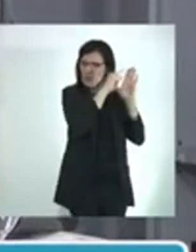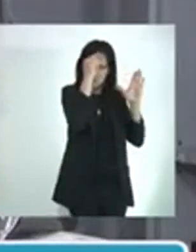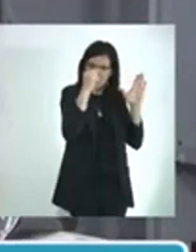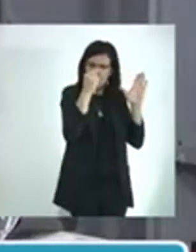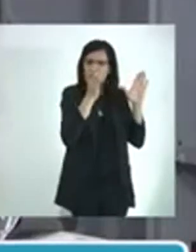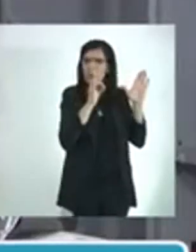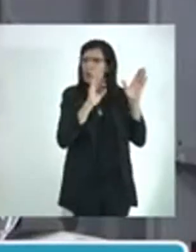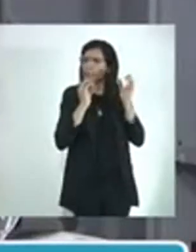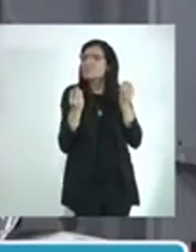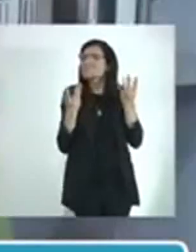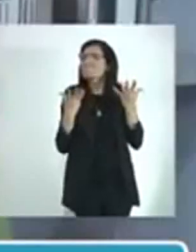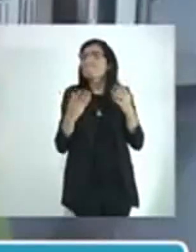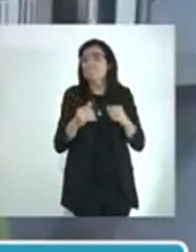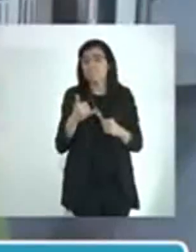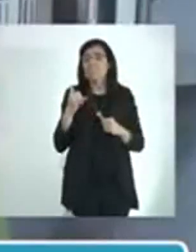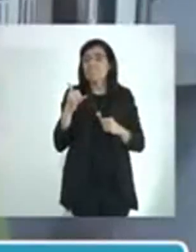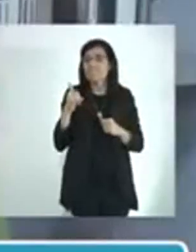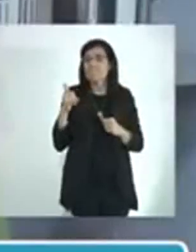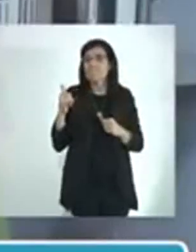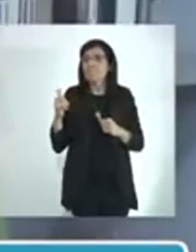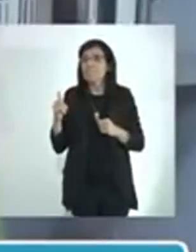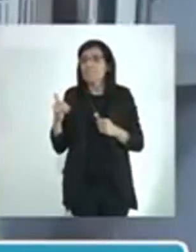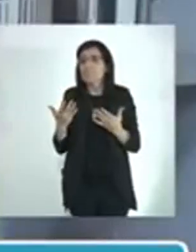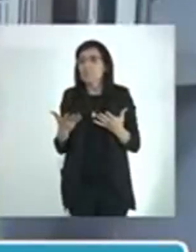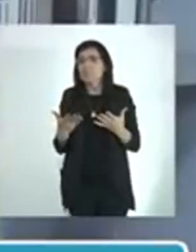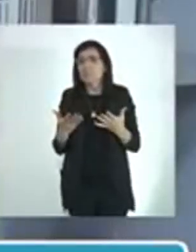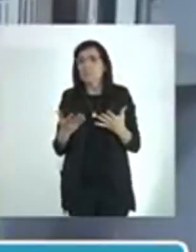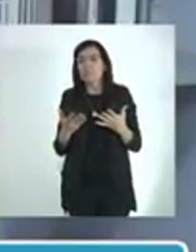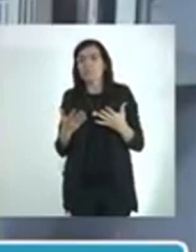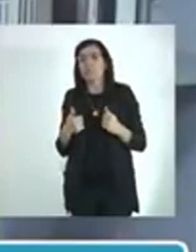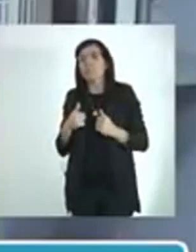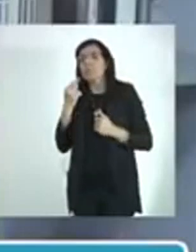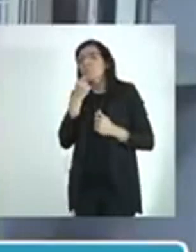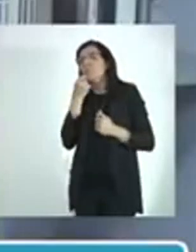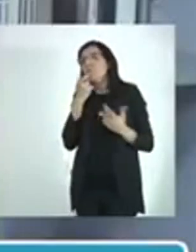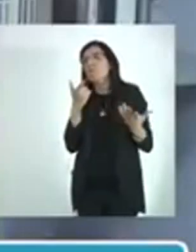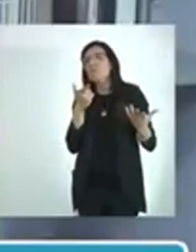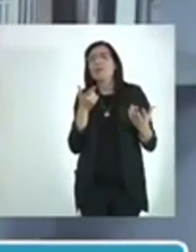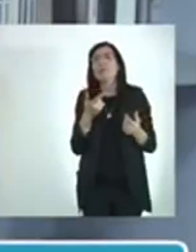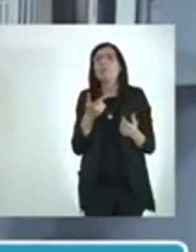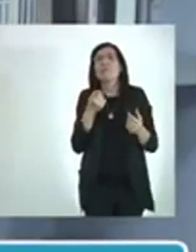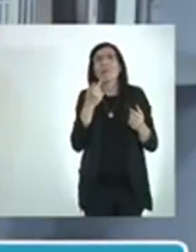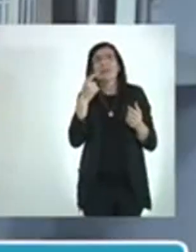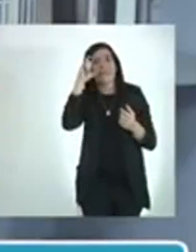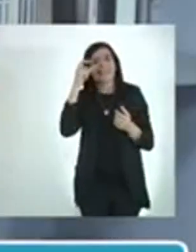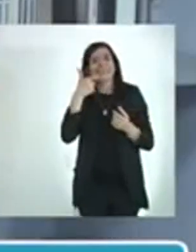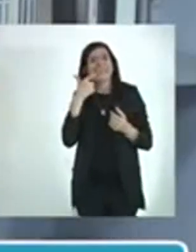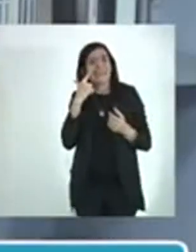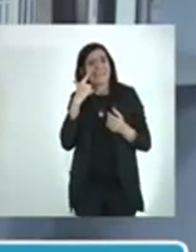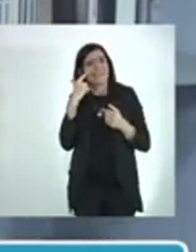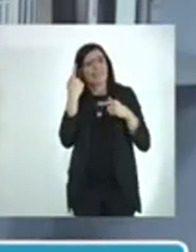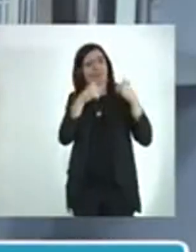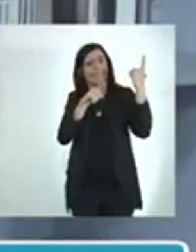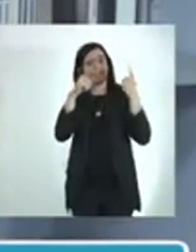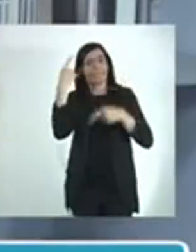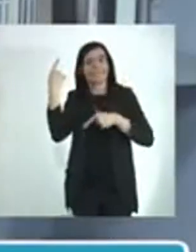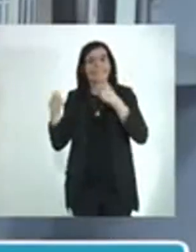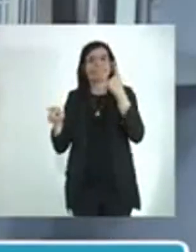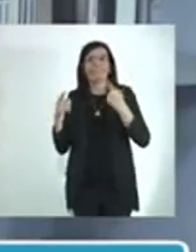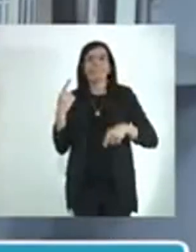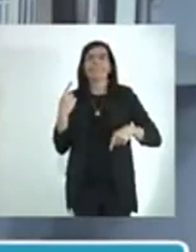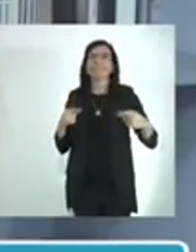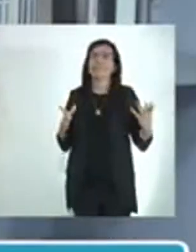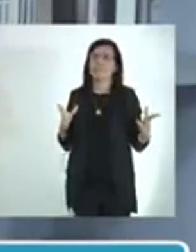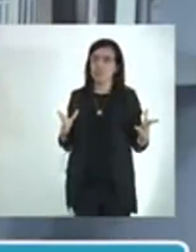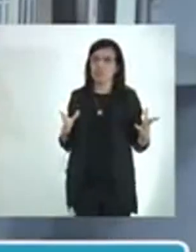territorios? Sí, hay, en realidad, cuando se habla, por ejemplo, de implementación de ESI, es siempre dispar, porque nadie sabe